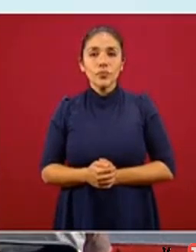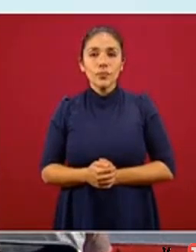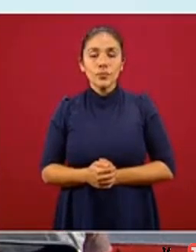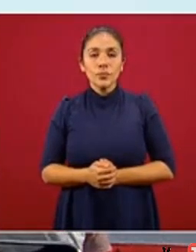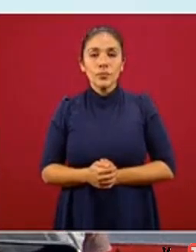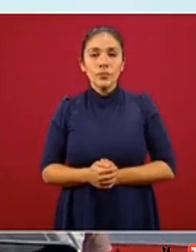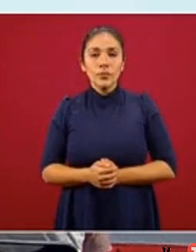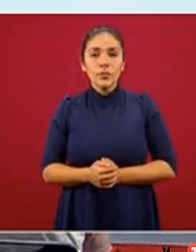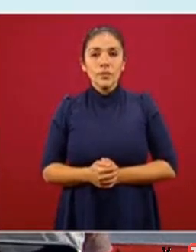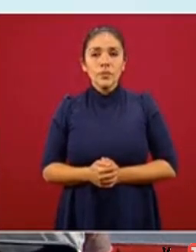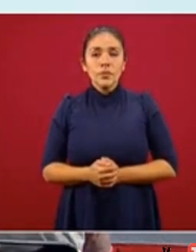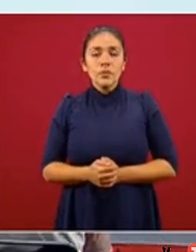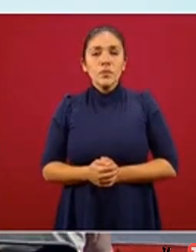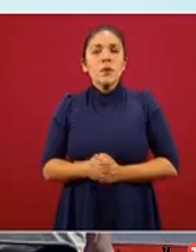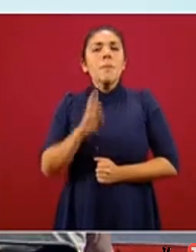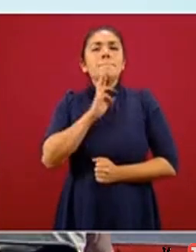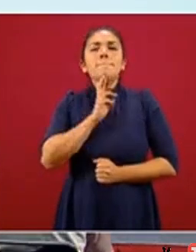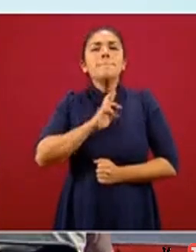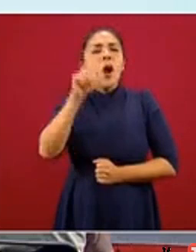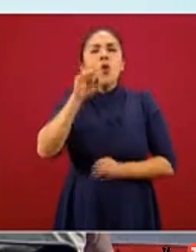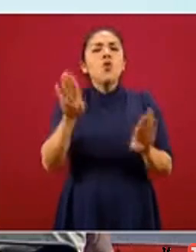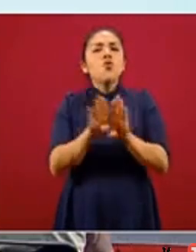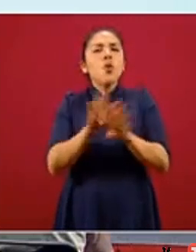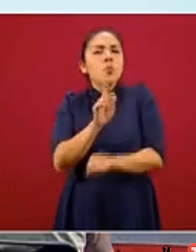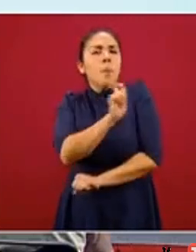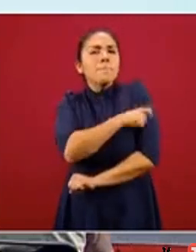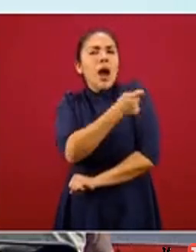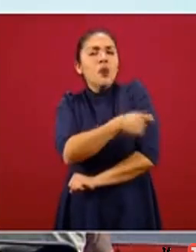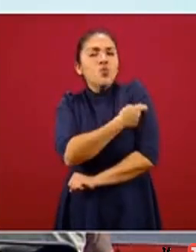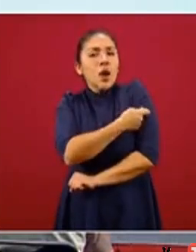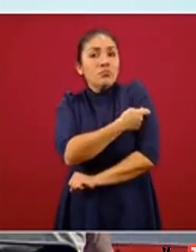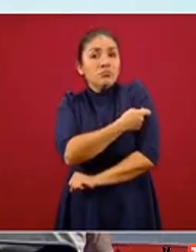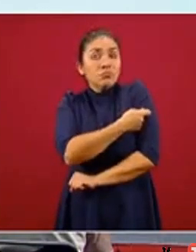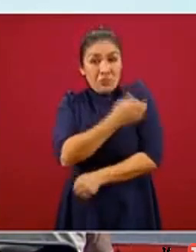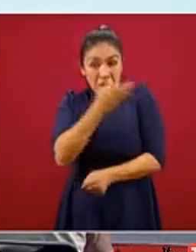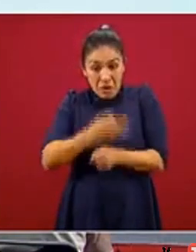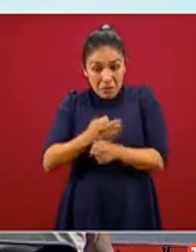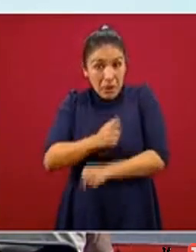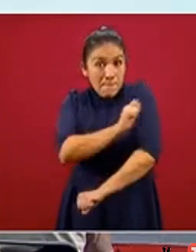El mejor tratamiento y la mejor vacuna. No va a haber vacuna